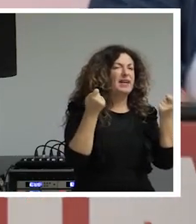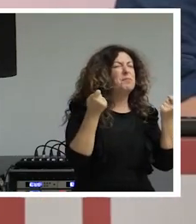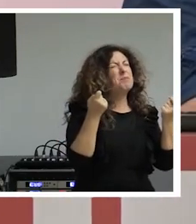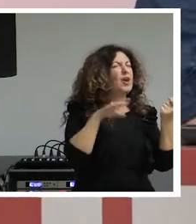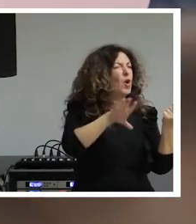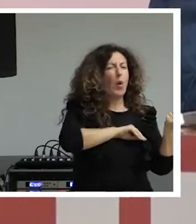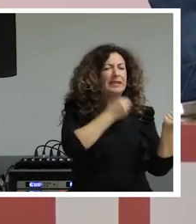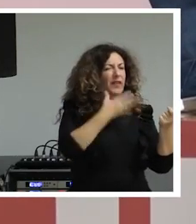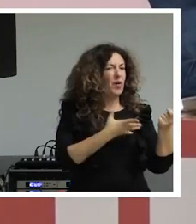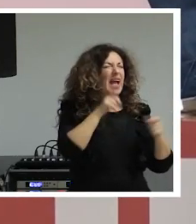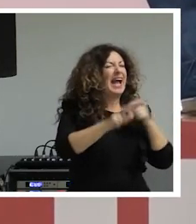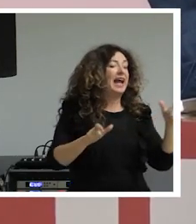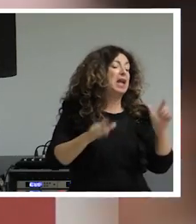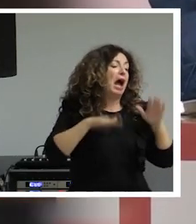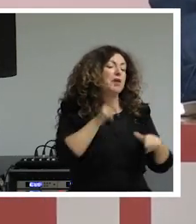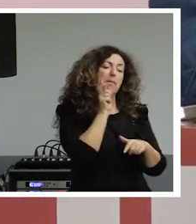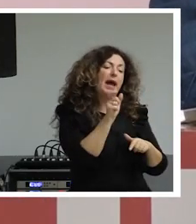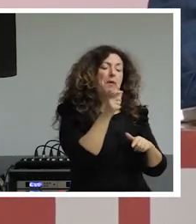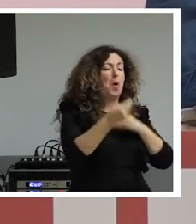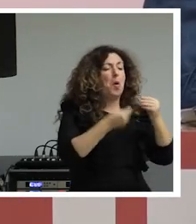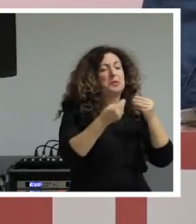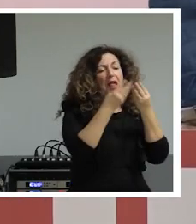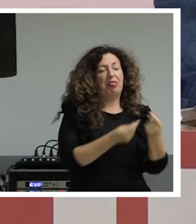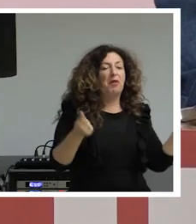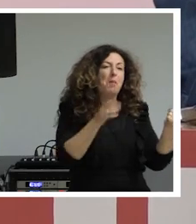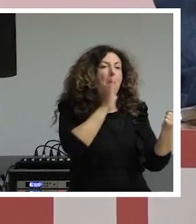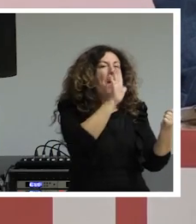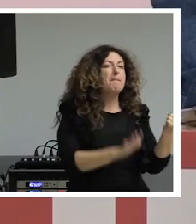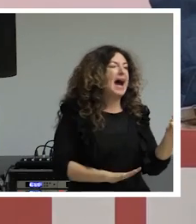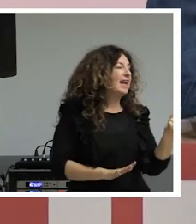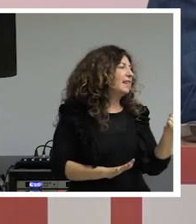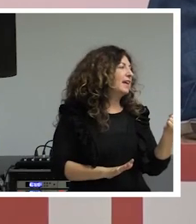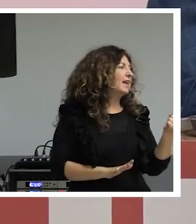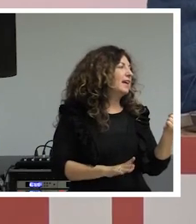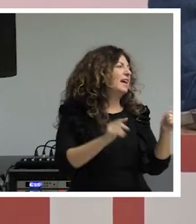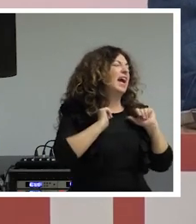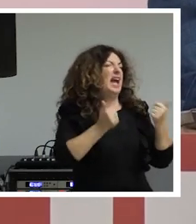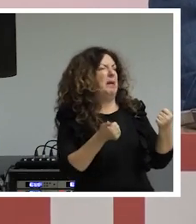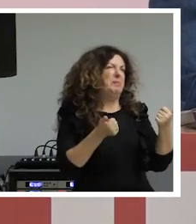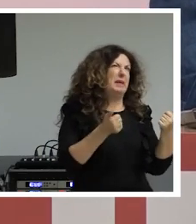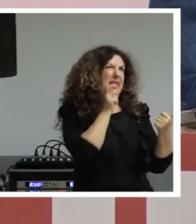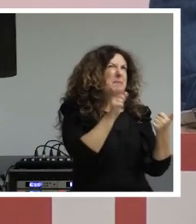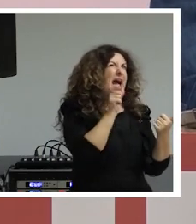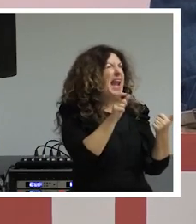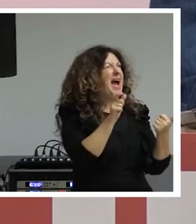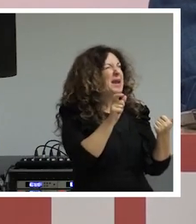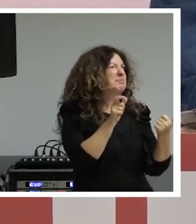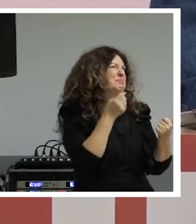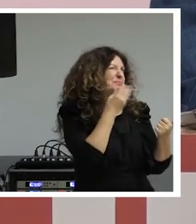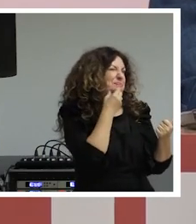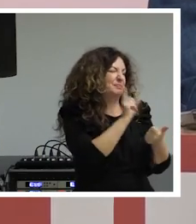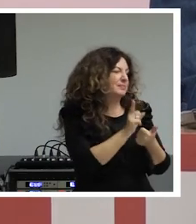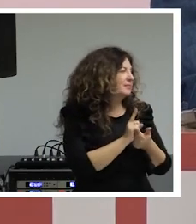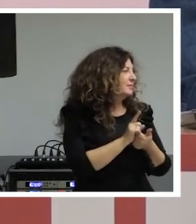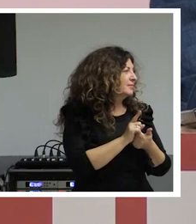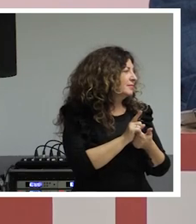es la definición de territorios porque en Chile De dónde viene el término se utilizó en la campaña del frente amplio pero no fue del